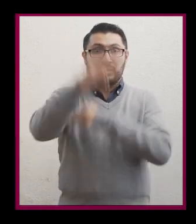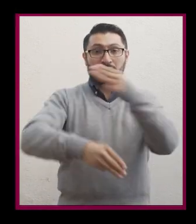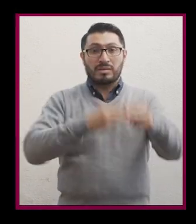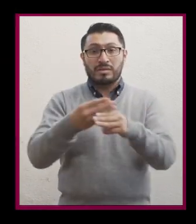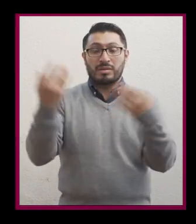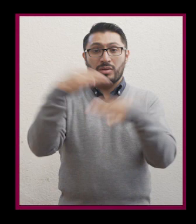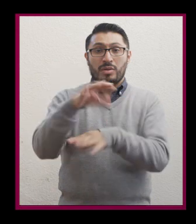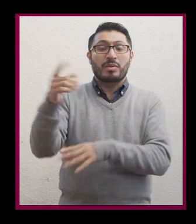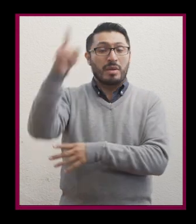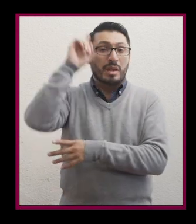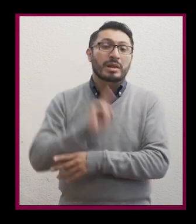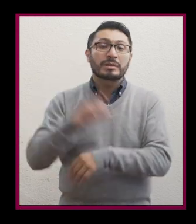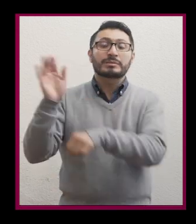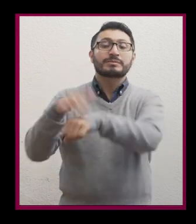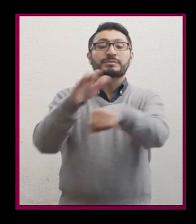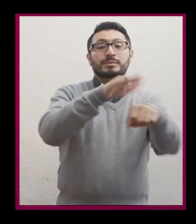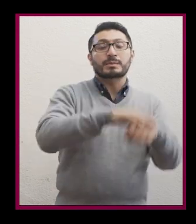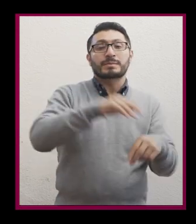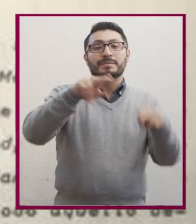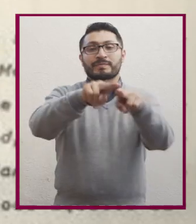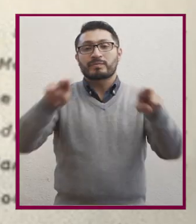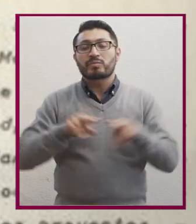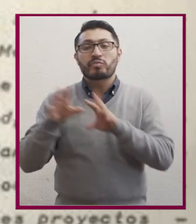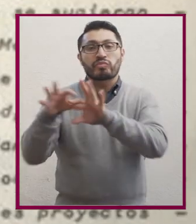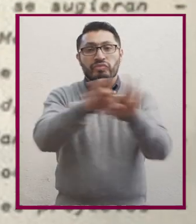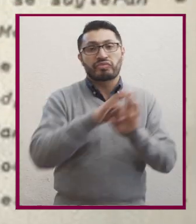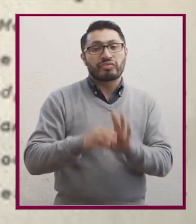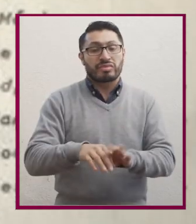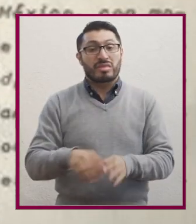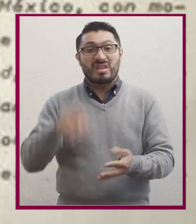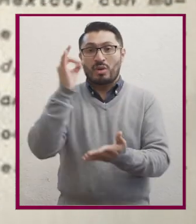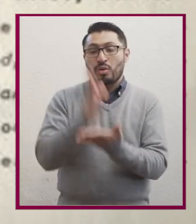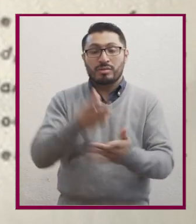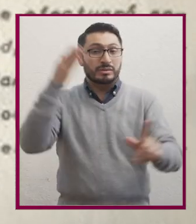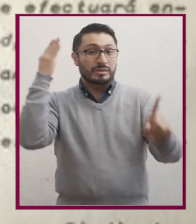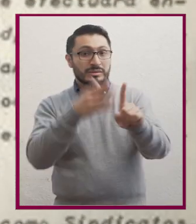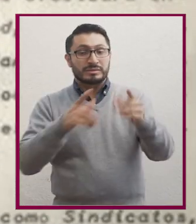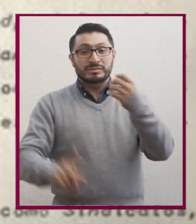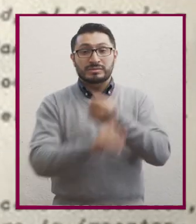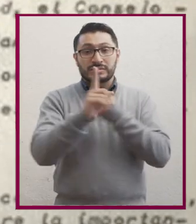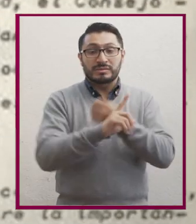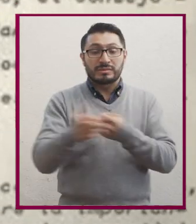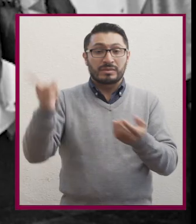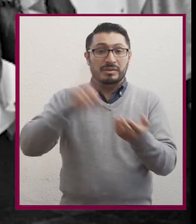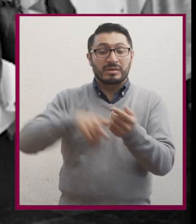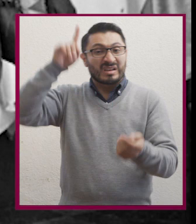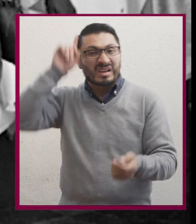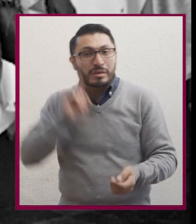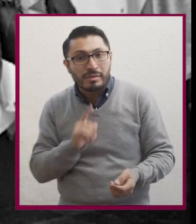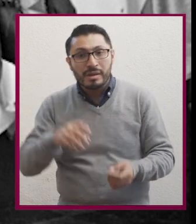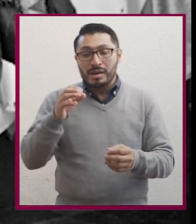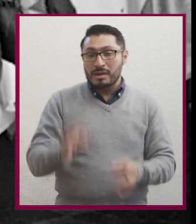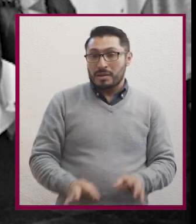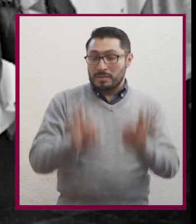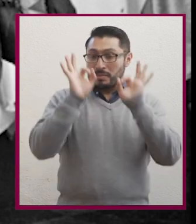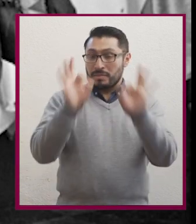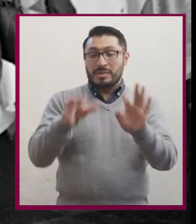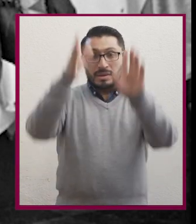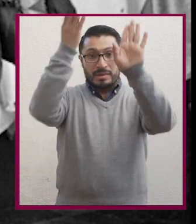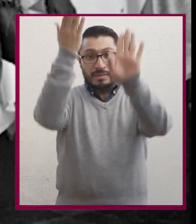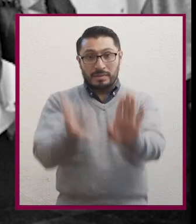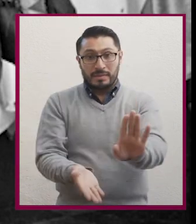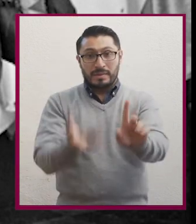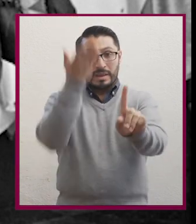sobre la mujer, convocada por las Naciones Unidas. Se centró únicamente en los problemas de las mujeres y se les consideró como